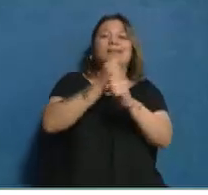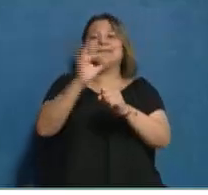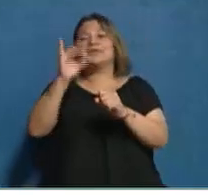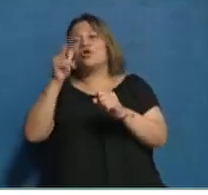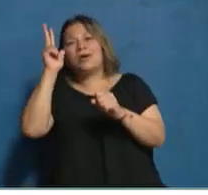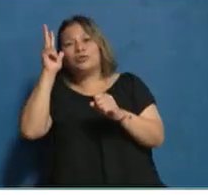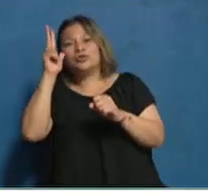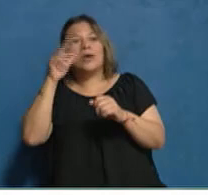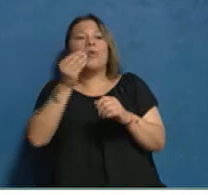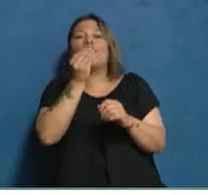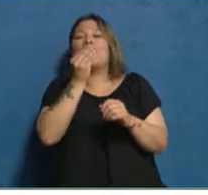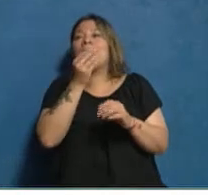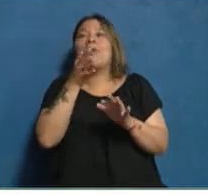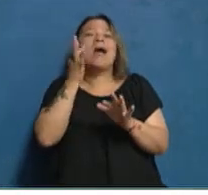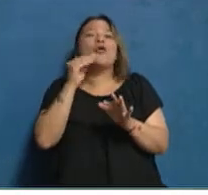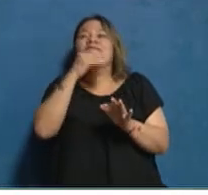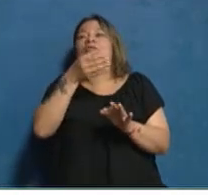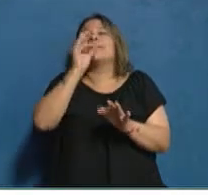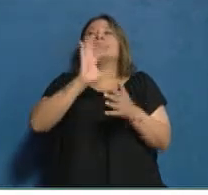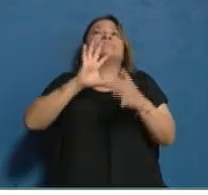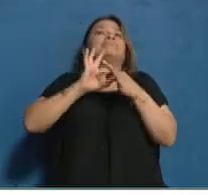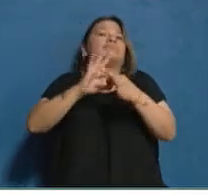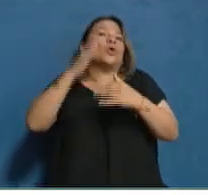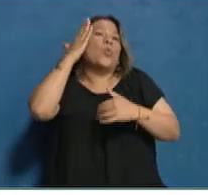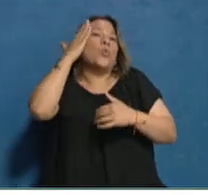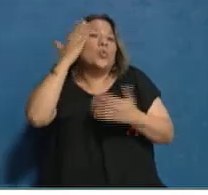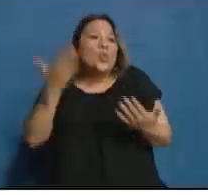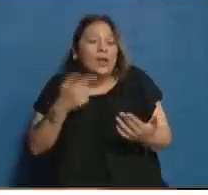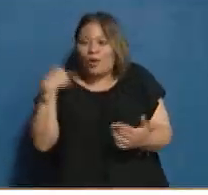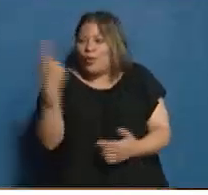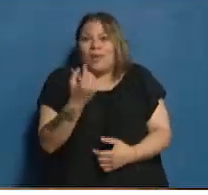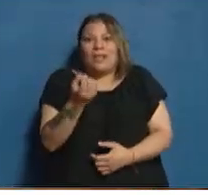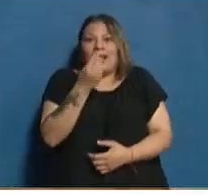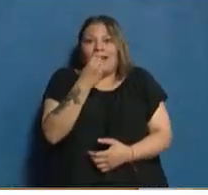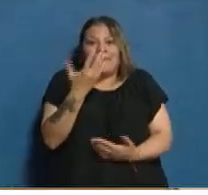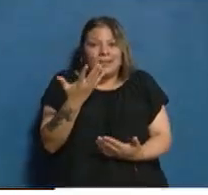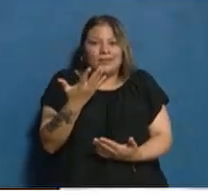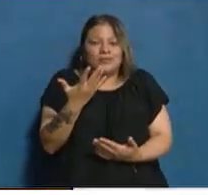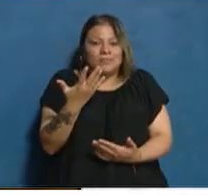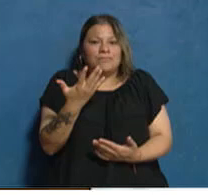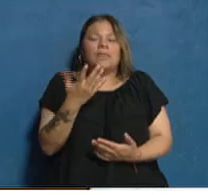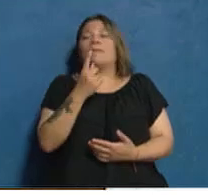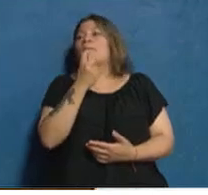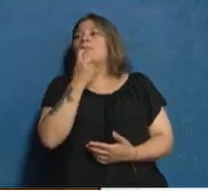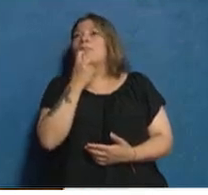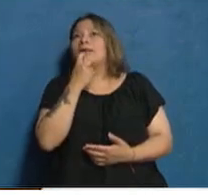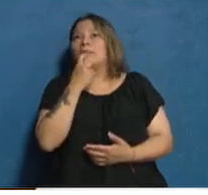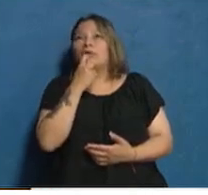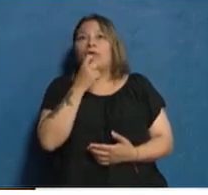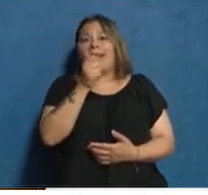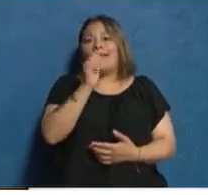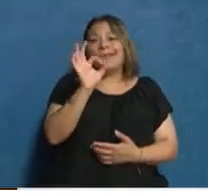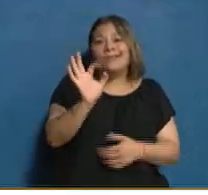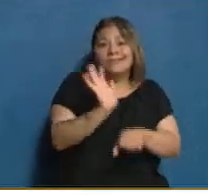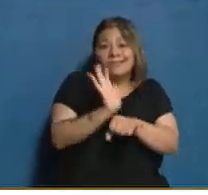comidas es parte de nuestra cultura, es parte de nuestra alimentación. Esto atenta contra ello, porque si vamos al cero, no vamos